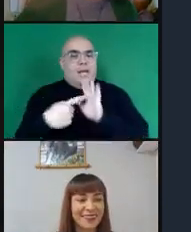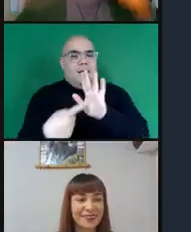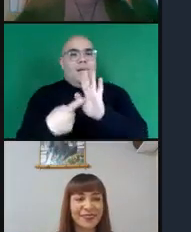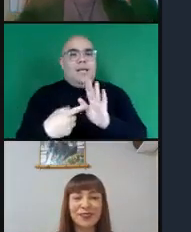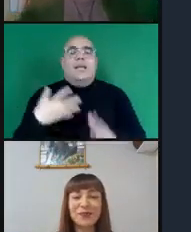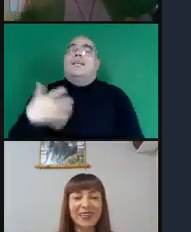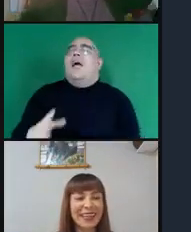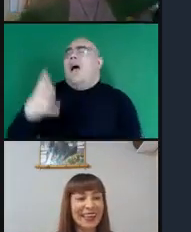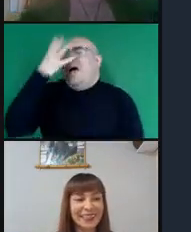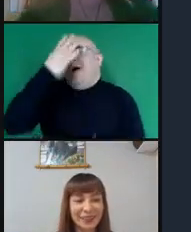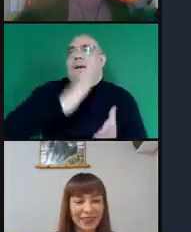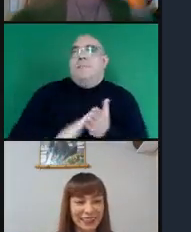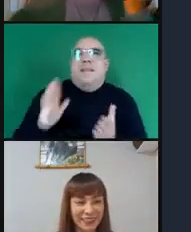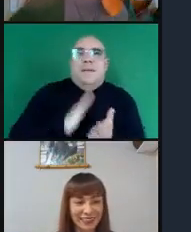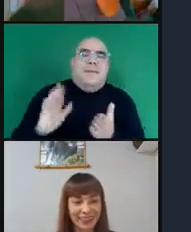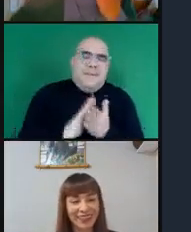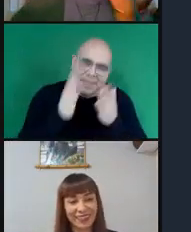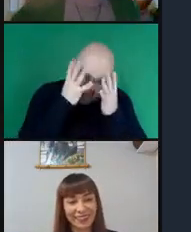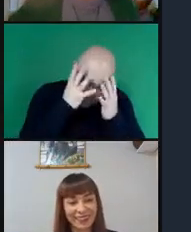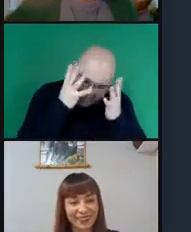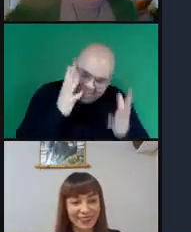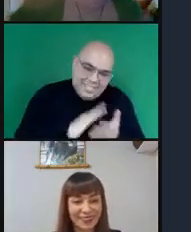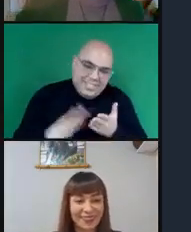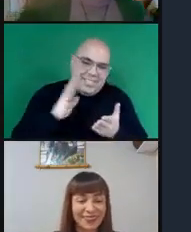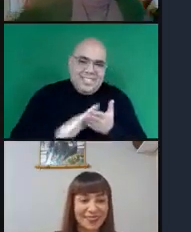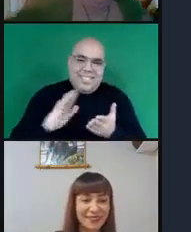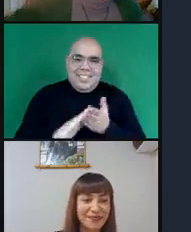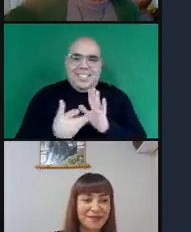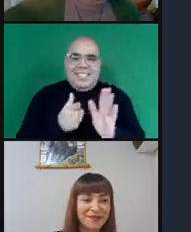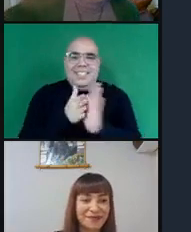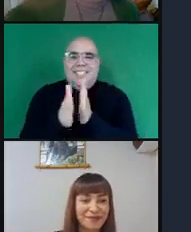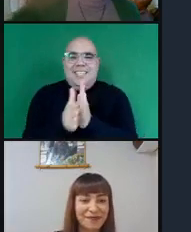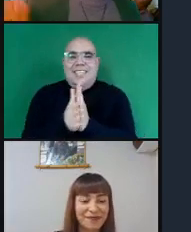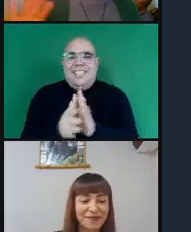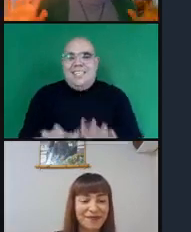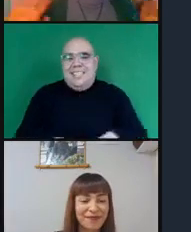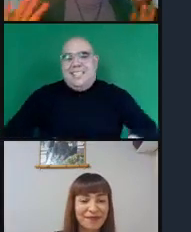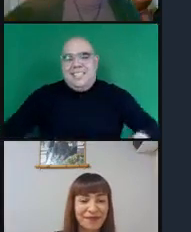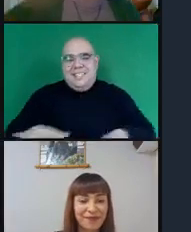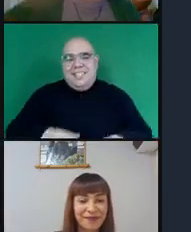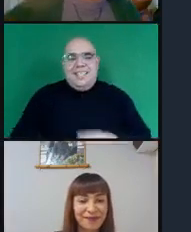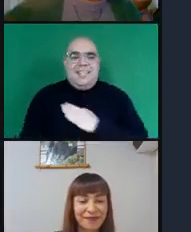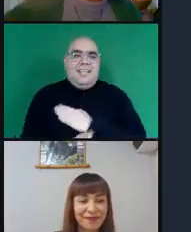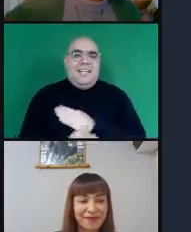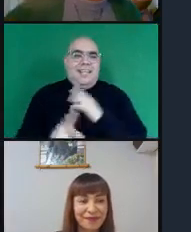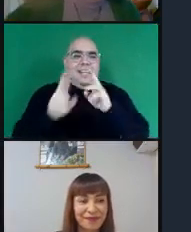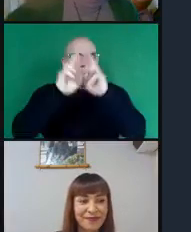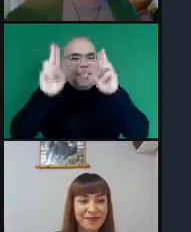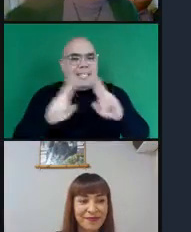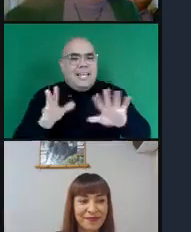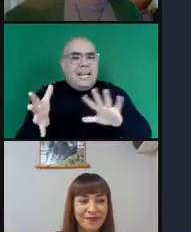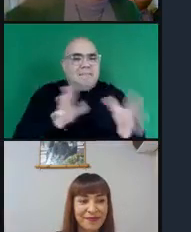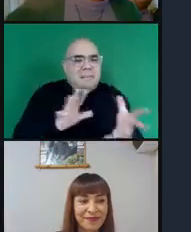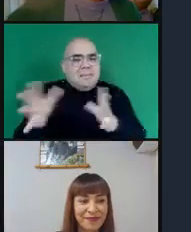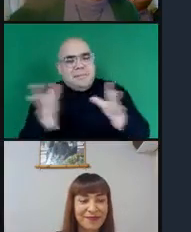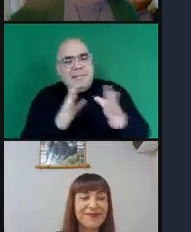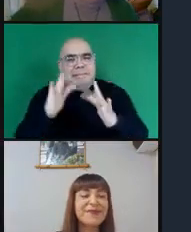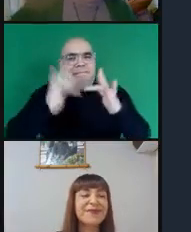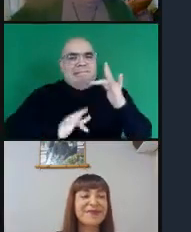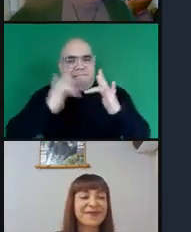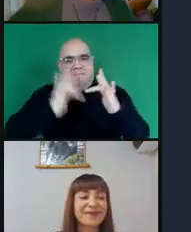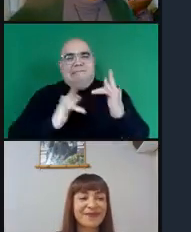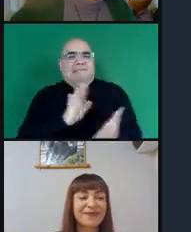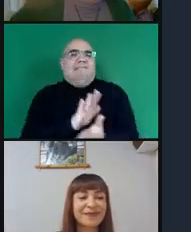Perdona. Súper, adelante, Juanita. Bueno, Gracias. esperemos que esté, el internet me está medio fallando, pero bueno, voy a cruzar